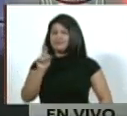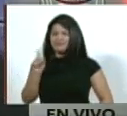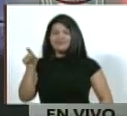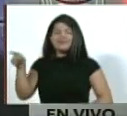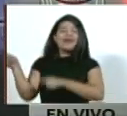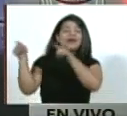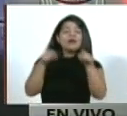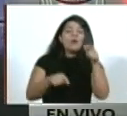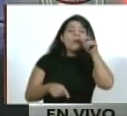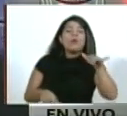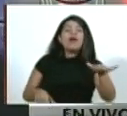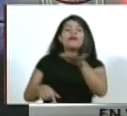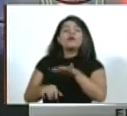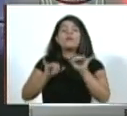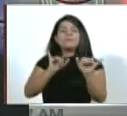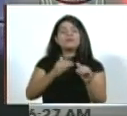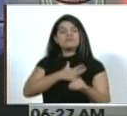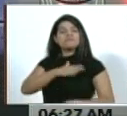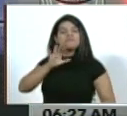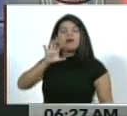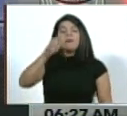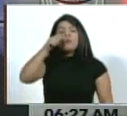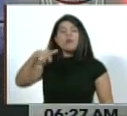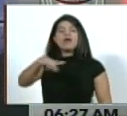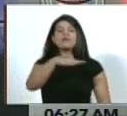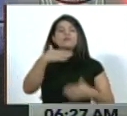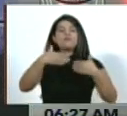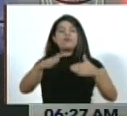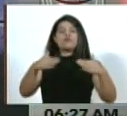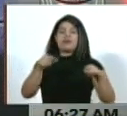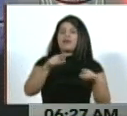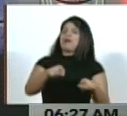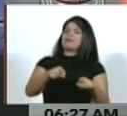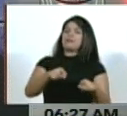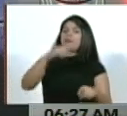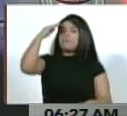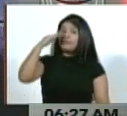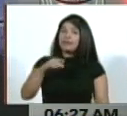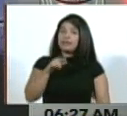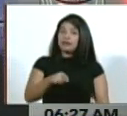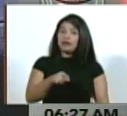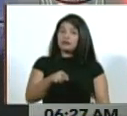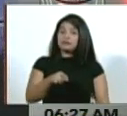patriótico, popular, militar también,